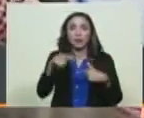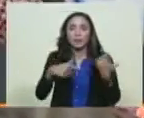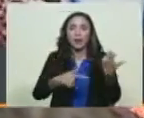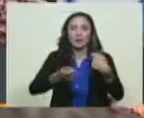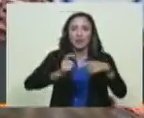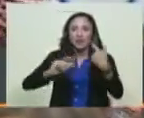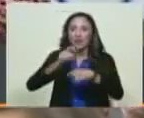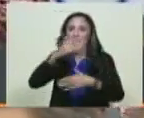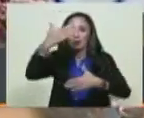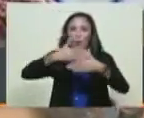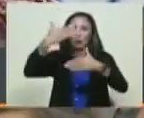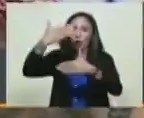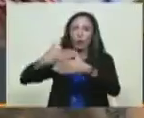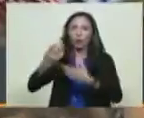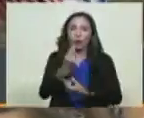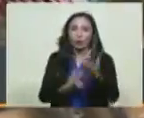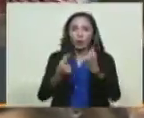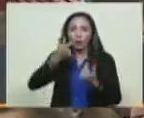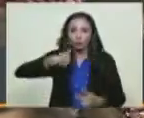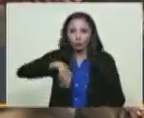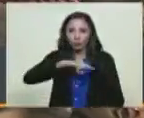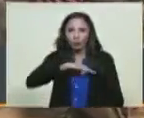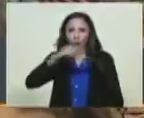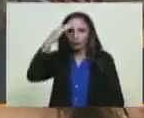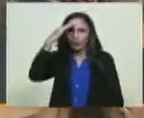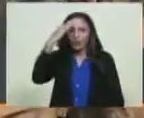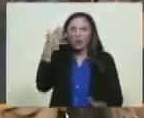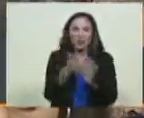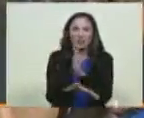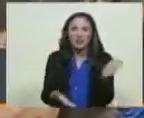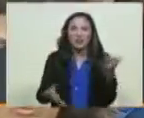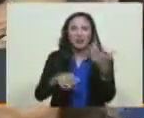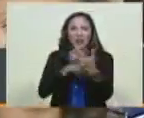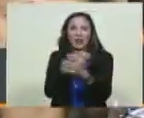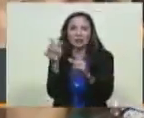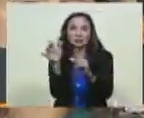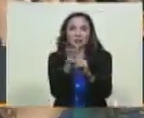el pueblo venezolano sabe lo que es una guerra psicológica